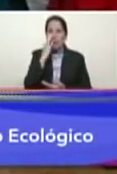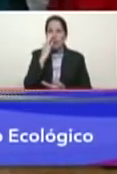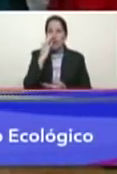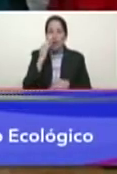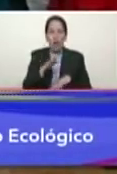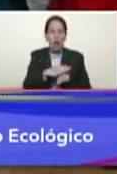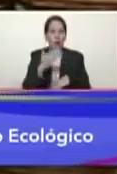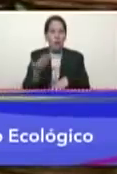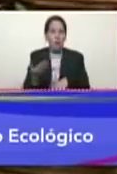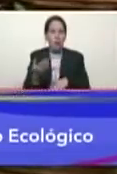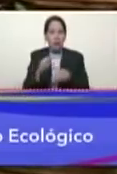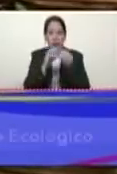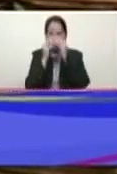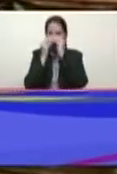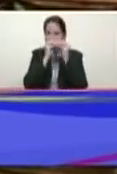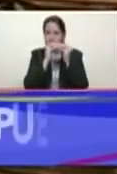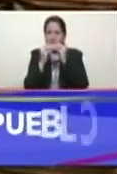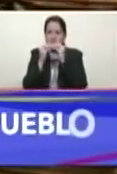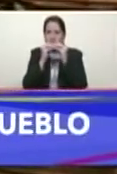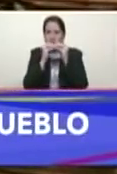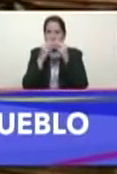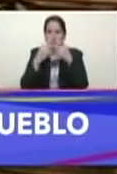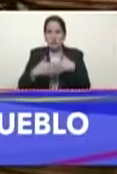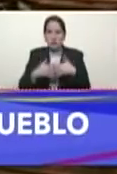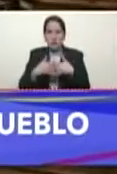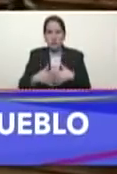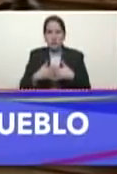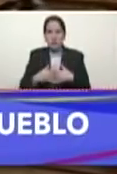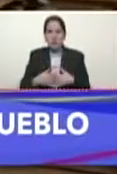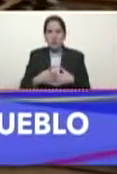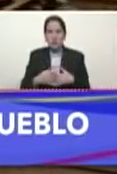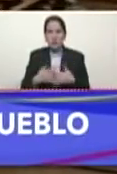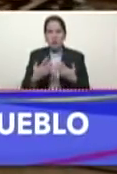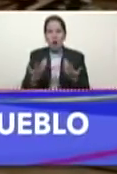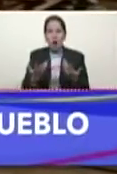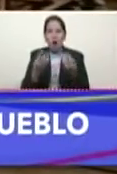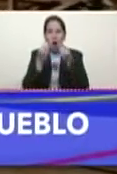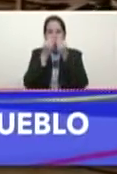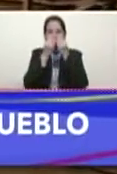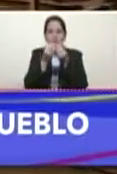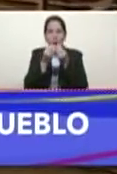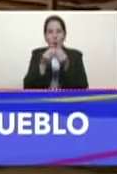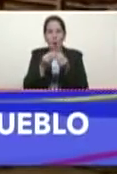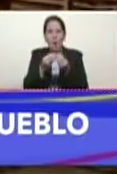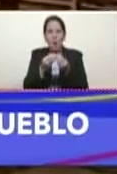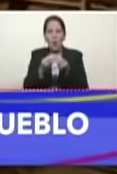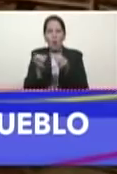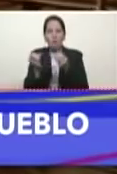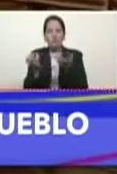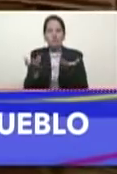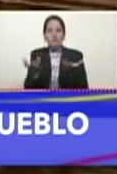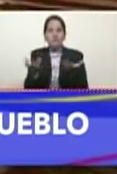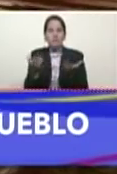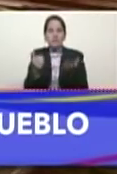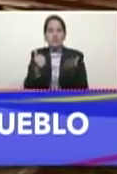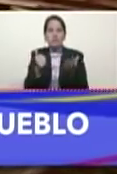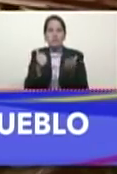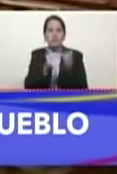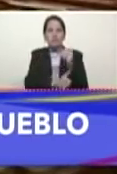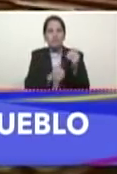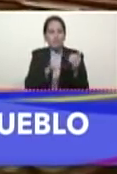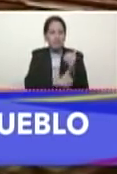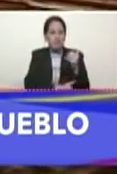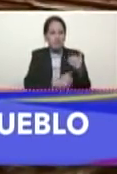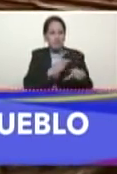instalando una planta para la recuperación de ferroníquel a partir de escoria. Escoria que ha sido producida por